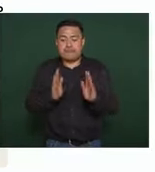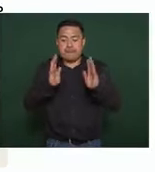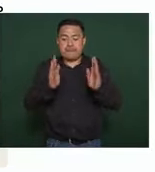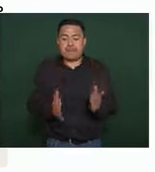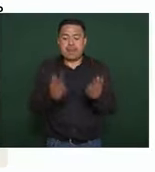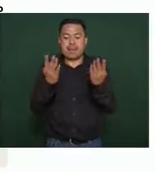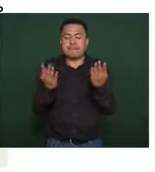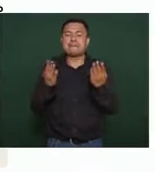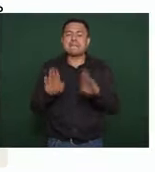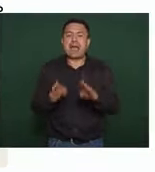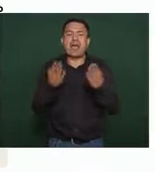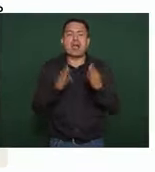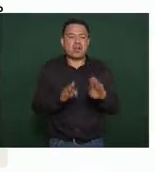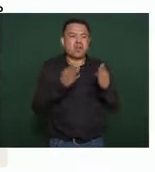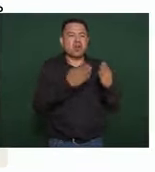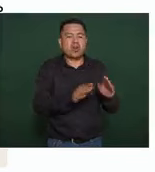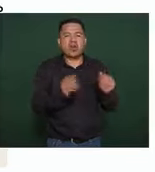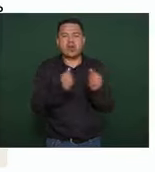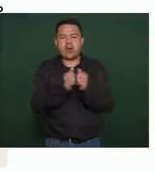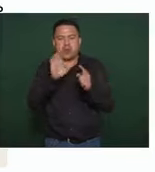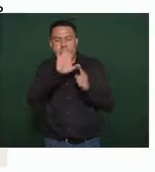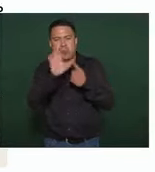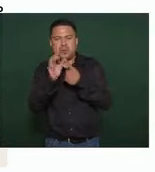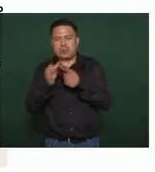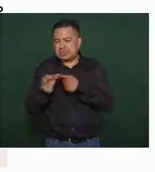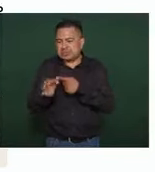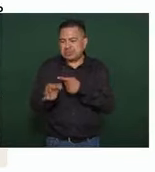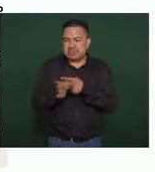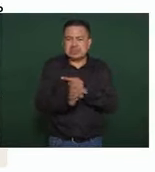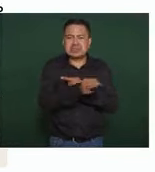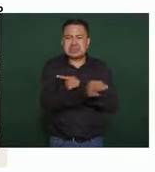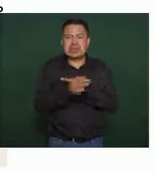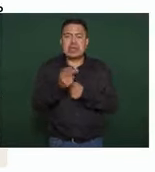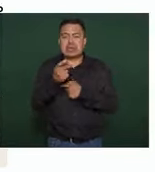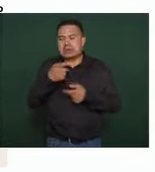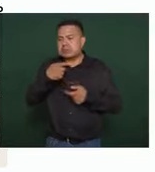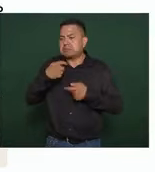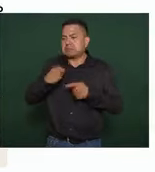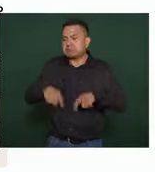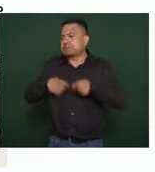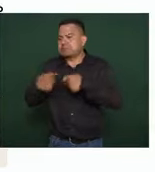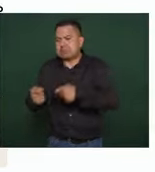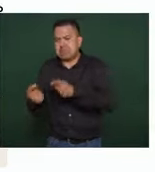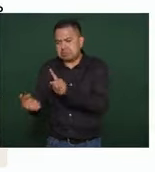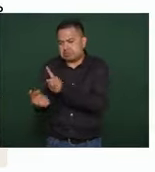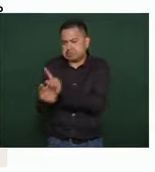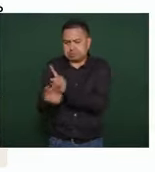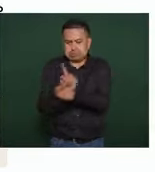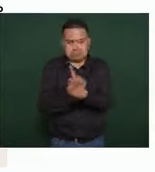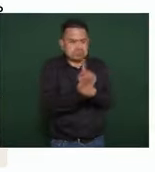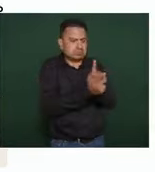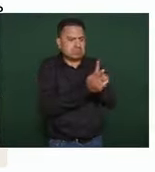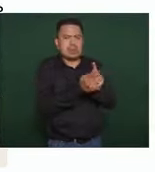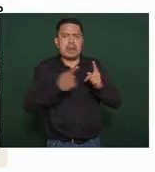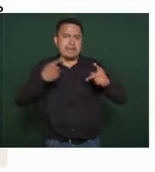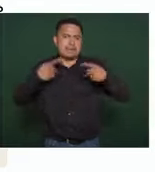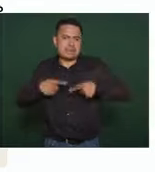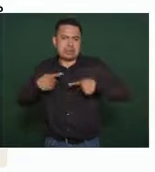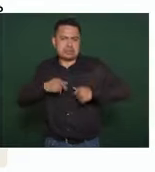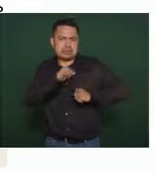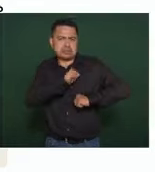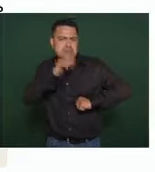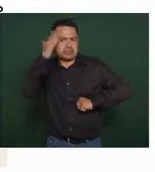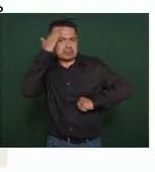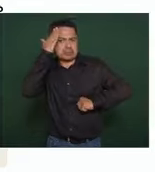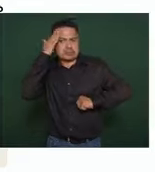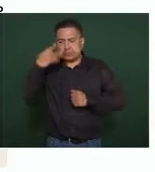cuentas bancarias con los comités comunitarios. Esto quiere decir que se les dará el recurso directamente a los propios comités